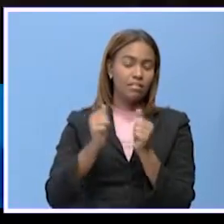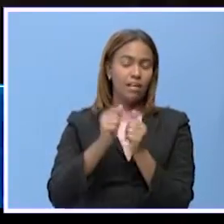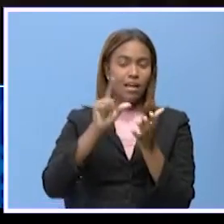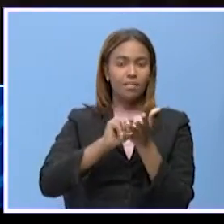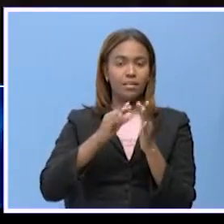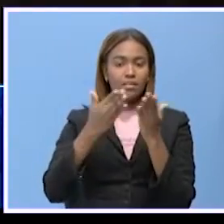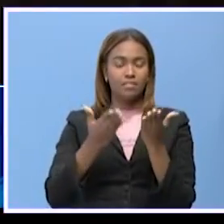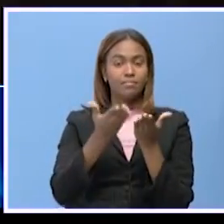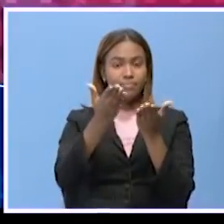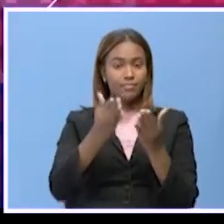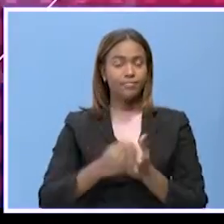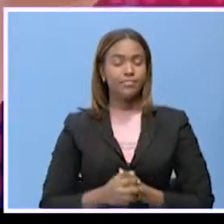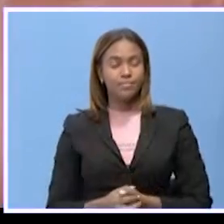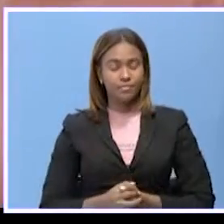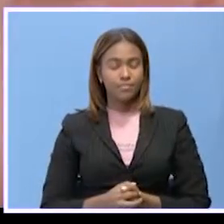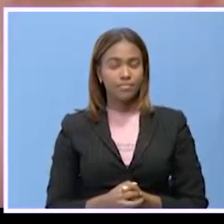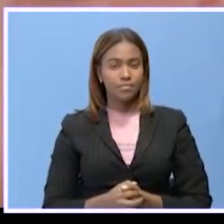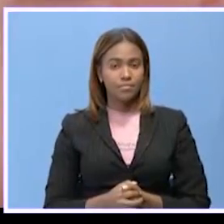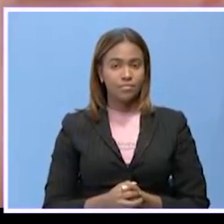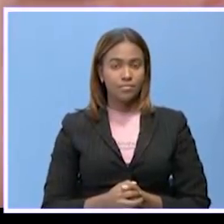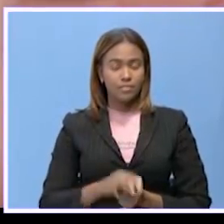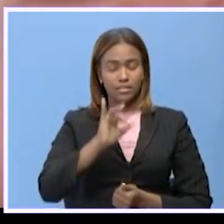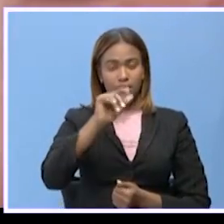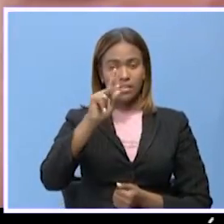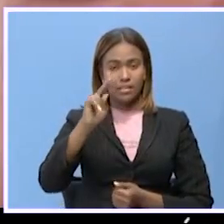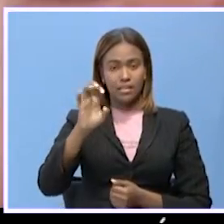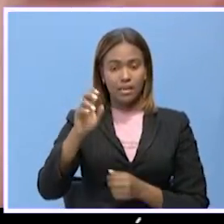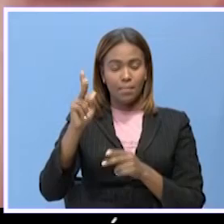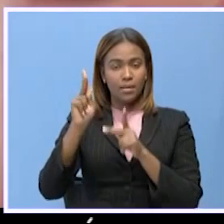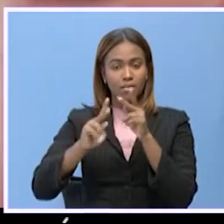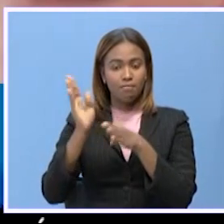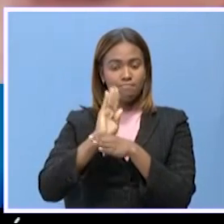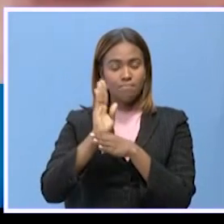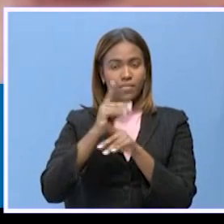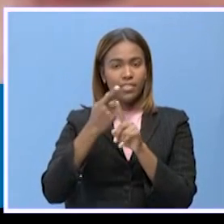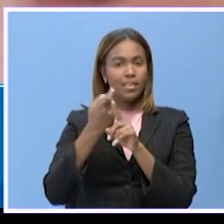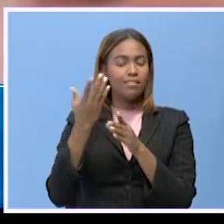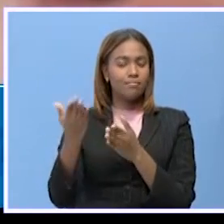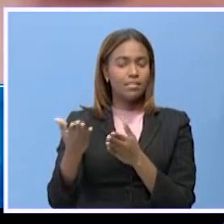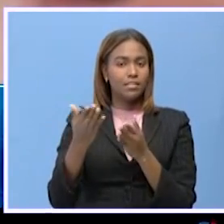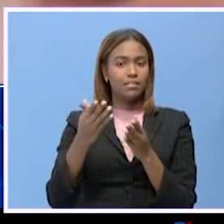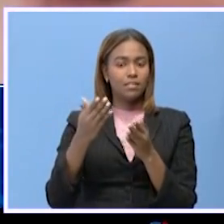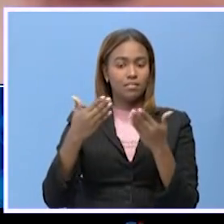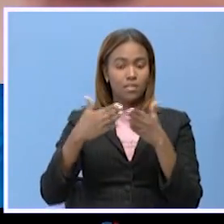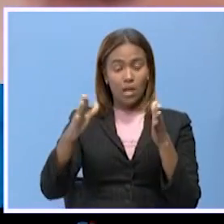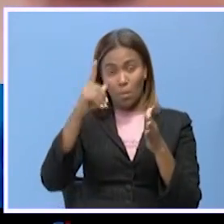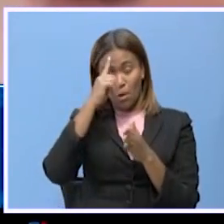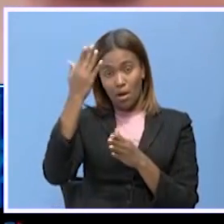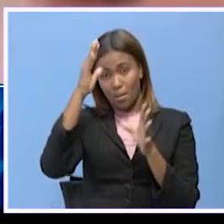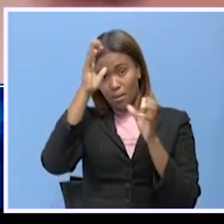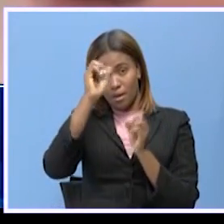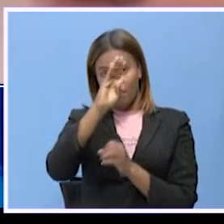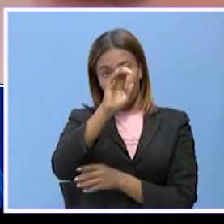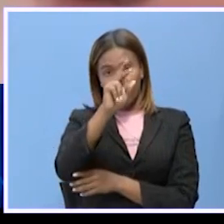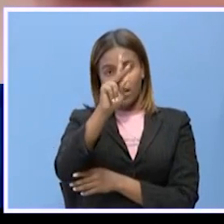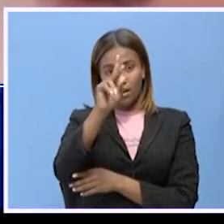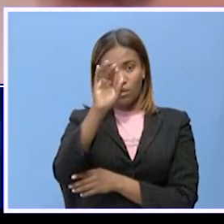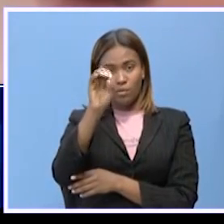especializado The Online. Heigl Grown, la productora de contenidos audiovisuales, fundada por el expresidente Barack